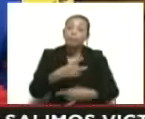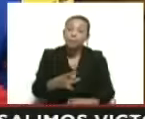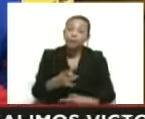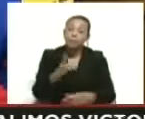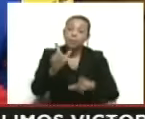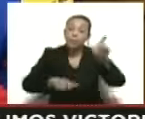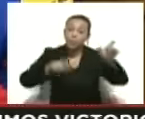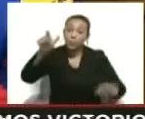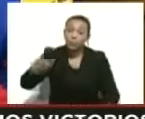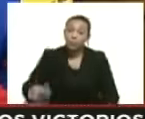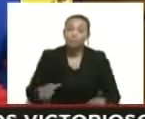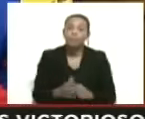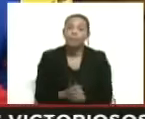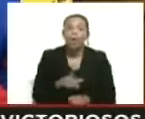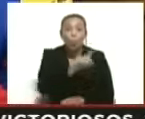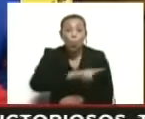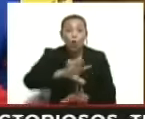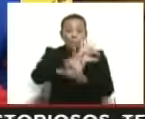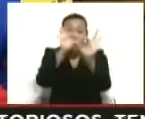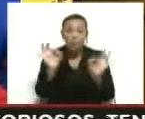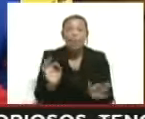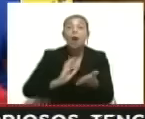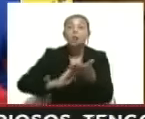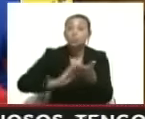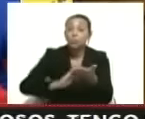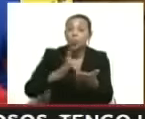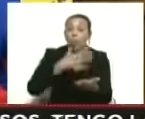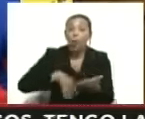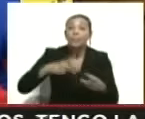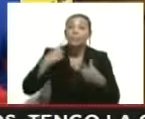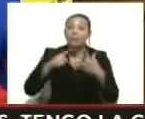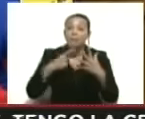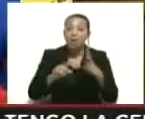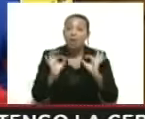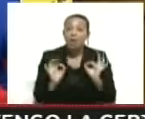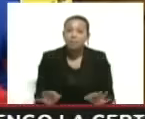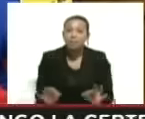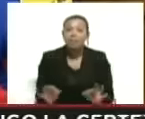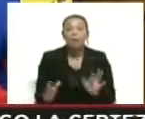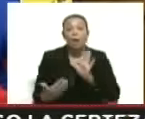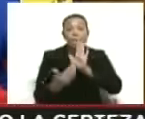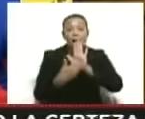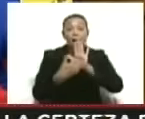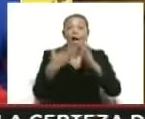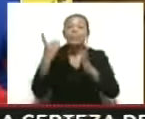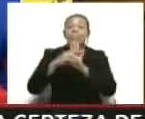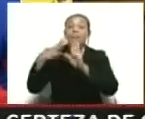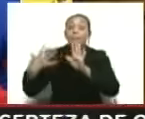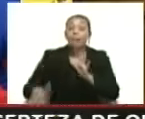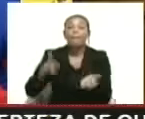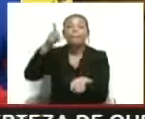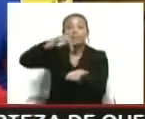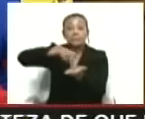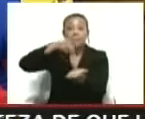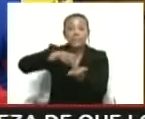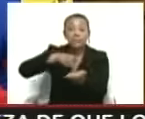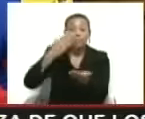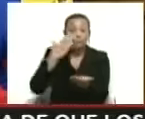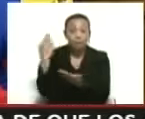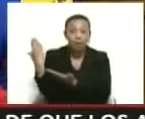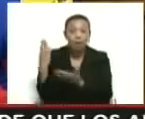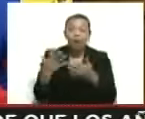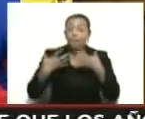nación, como medio para resolver nuestras diferencias en el marco de la democracia